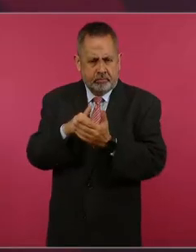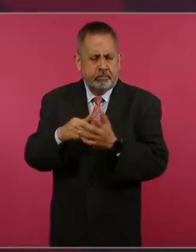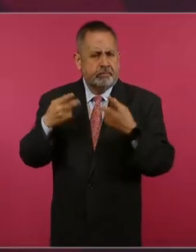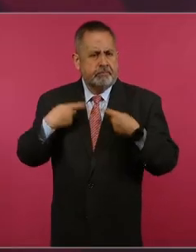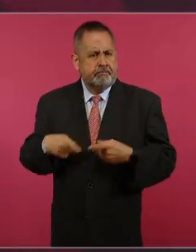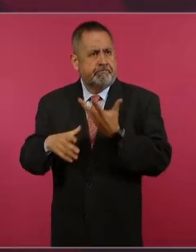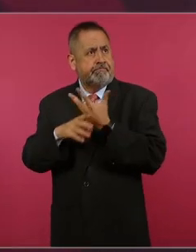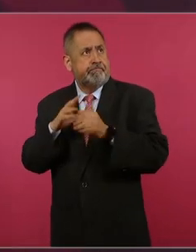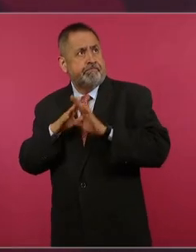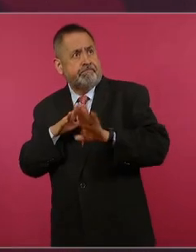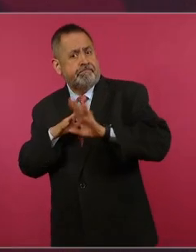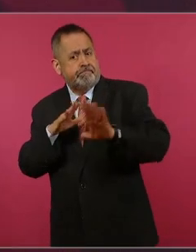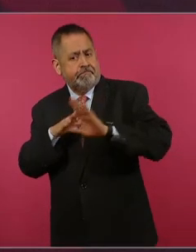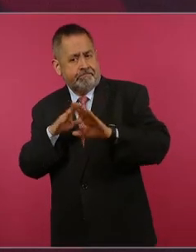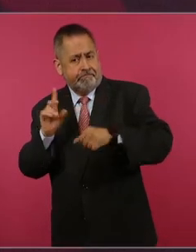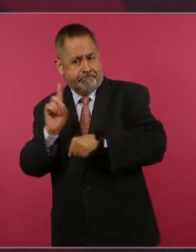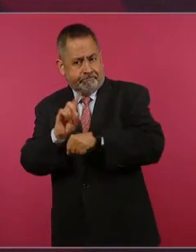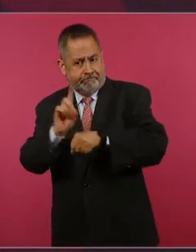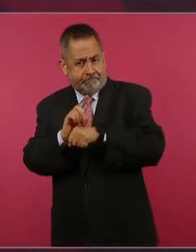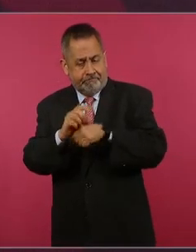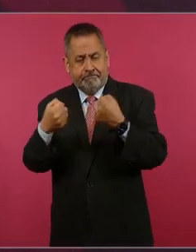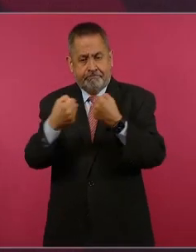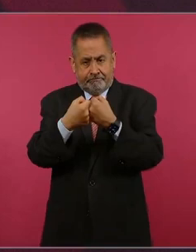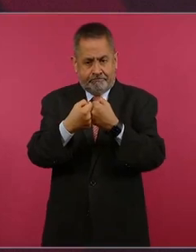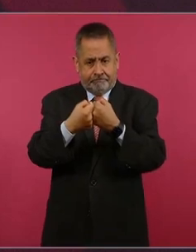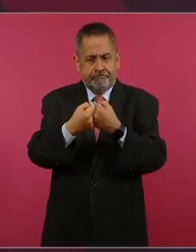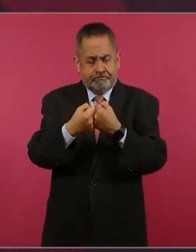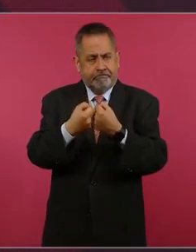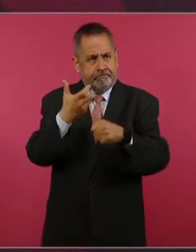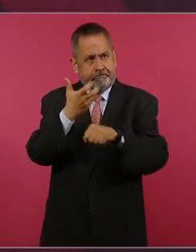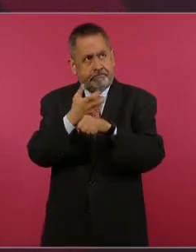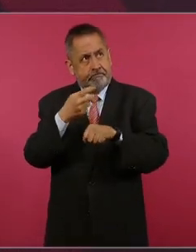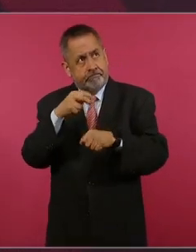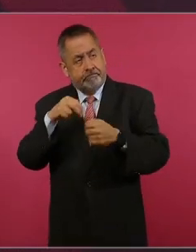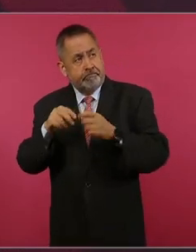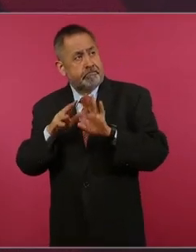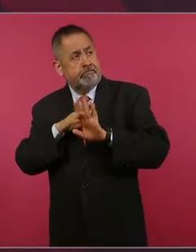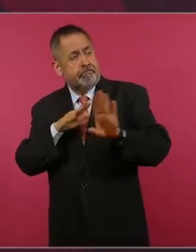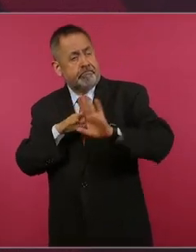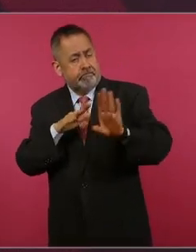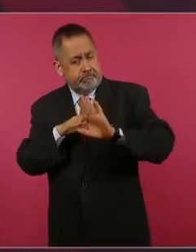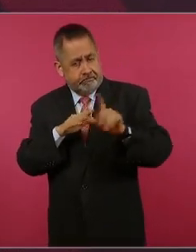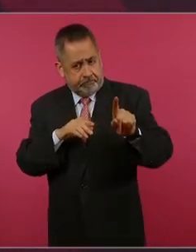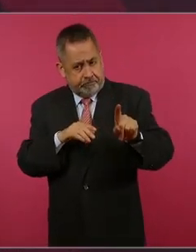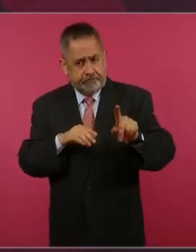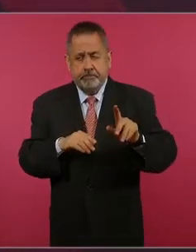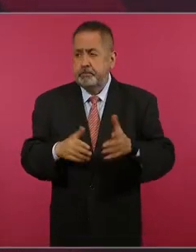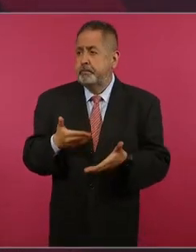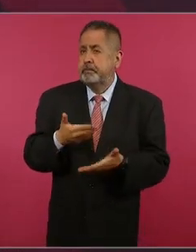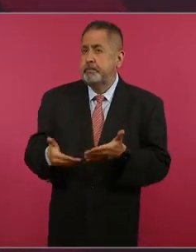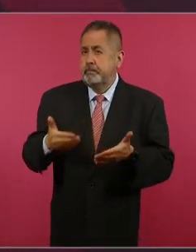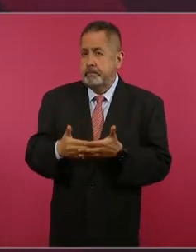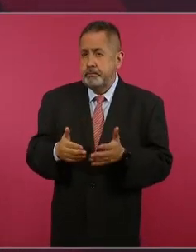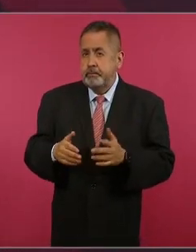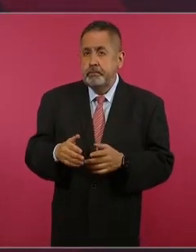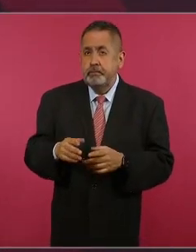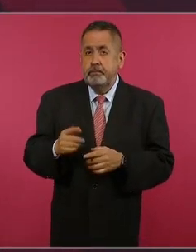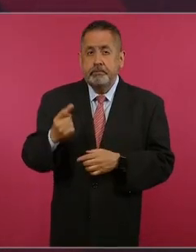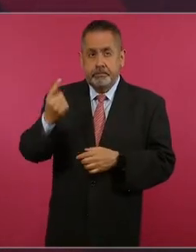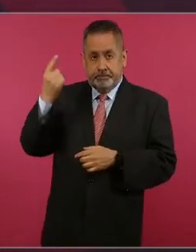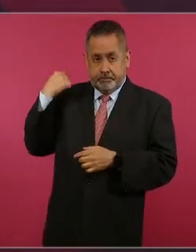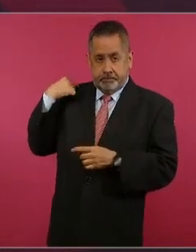diarios en la frontera norte. Estamos ahora desde